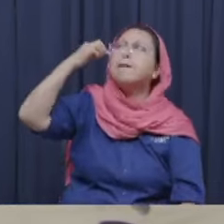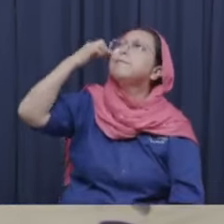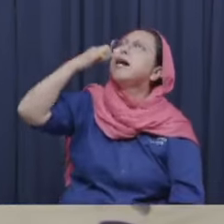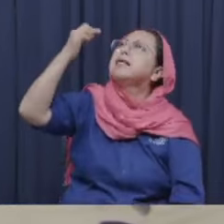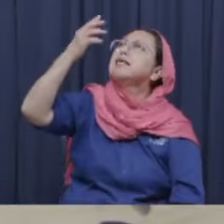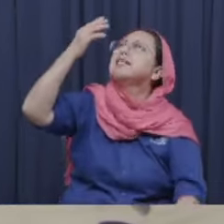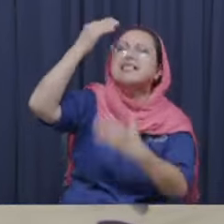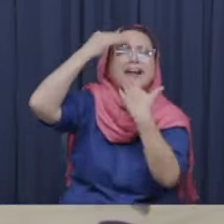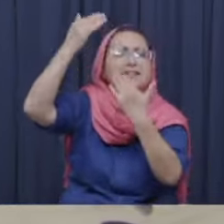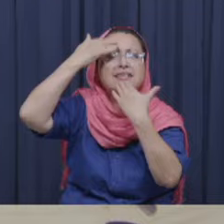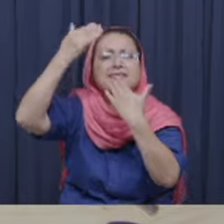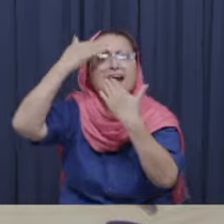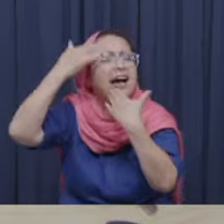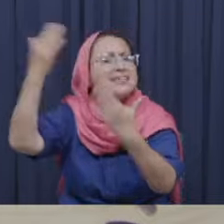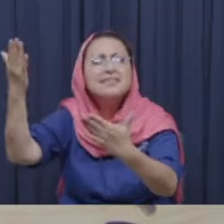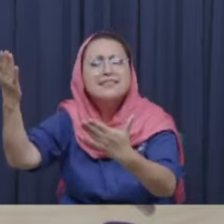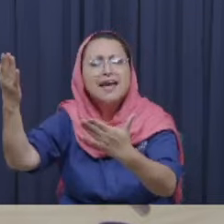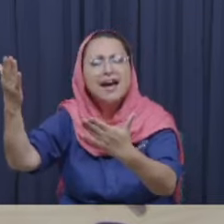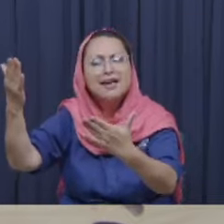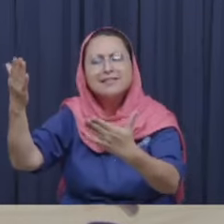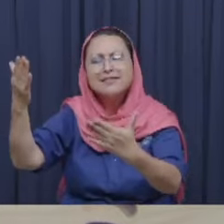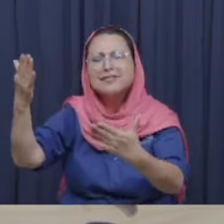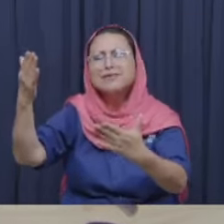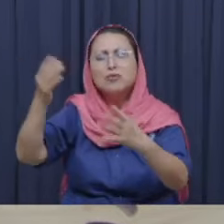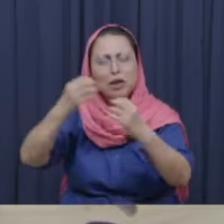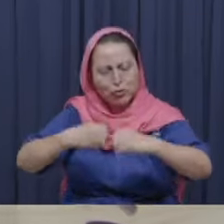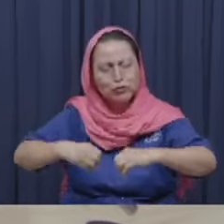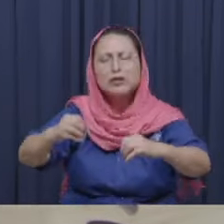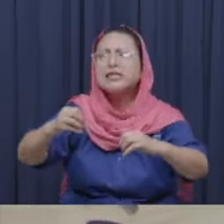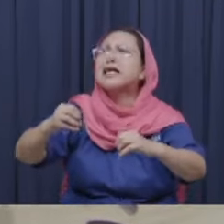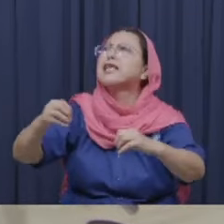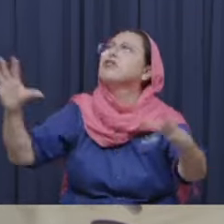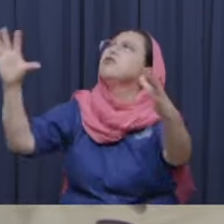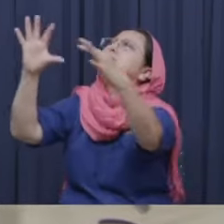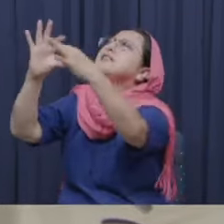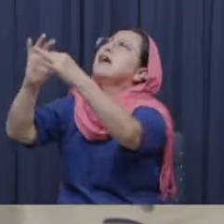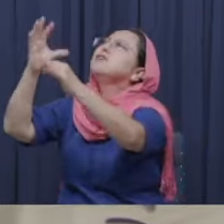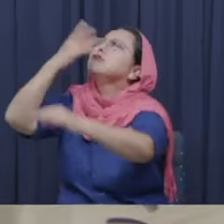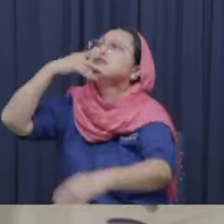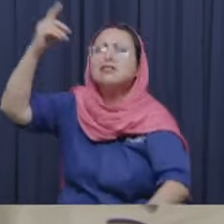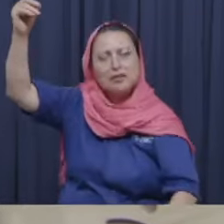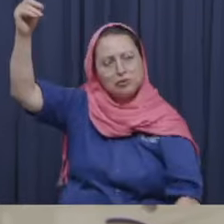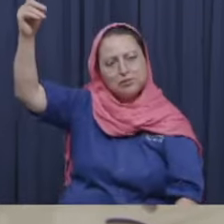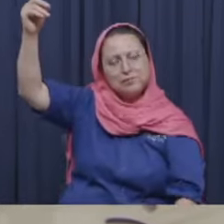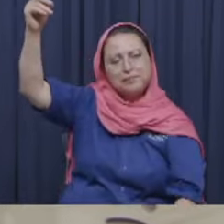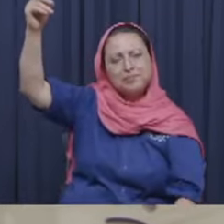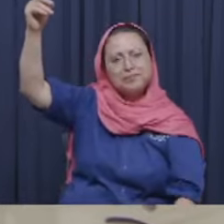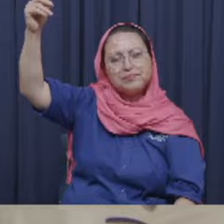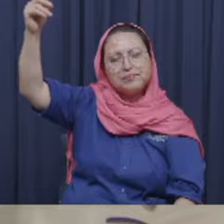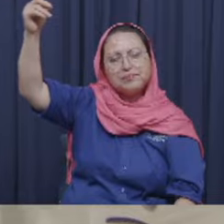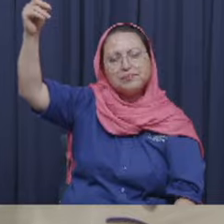Padre bueno, gracias, Señor, por darnos la oportunidad de acercarnos a ti, Señor.